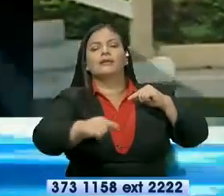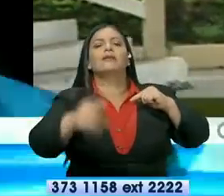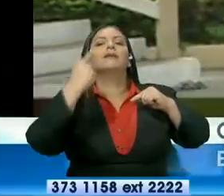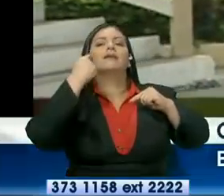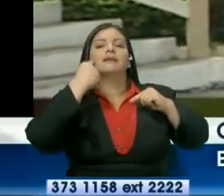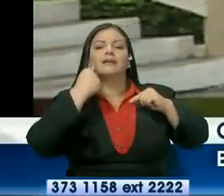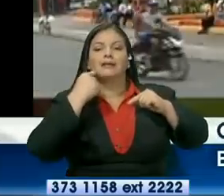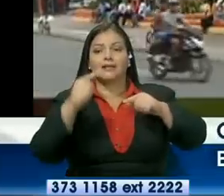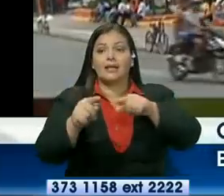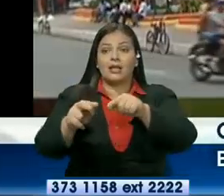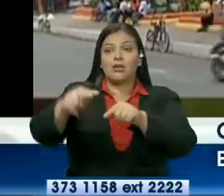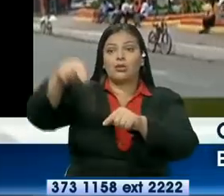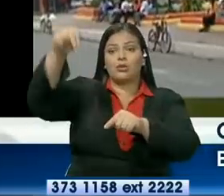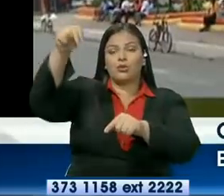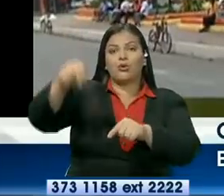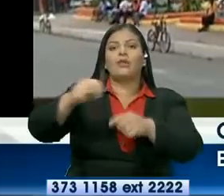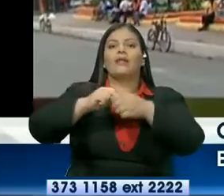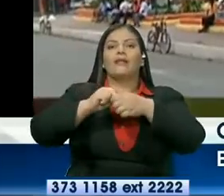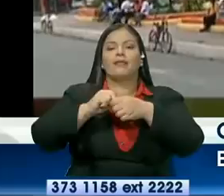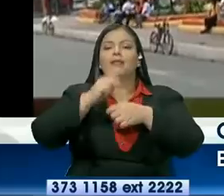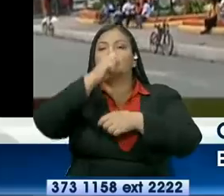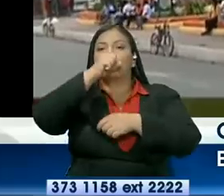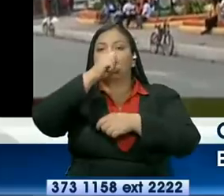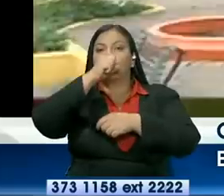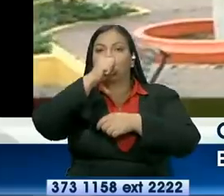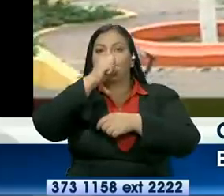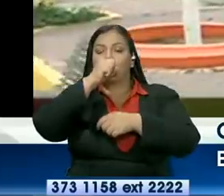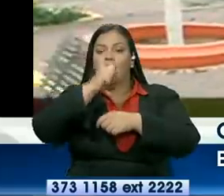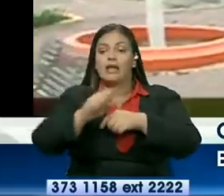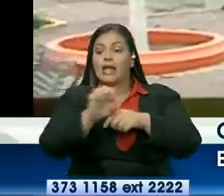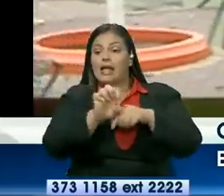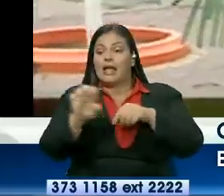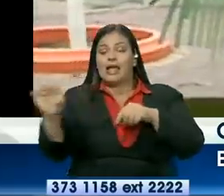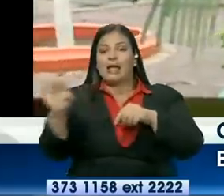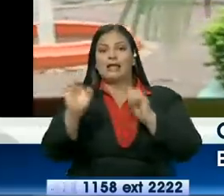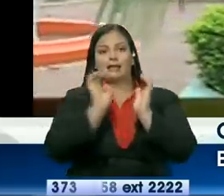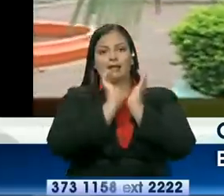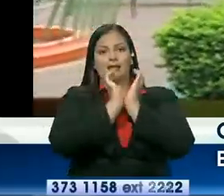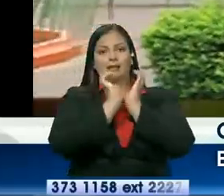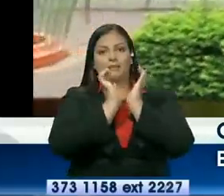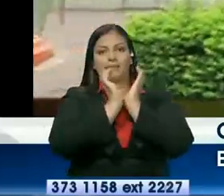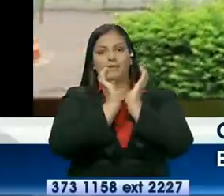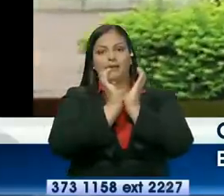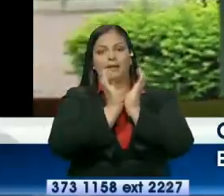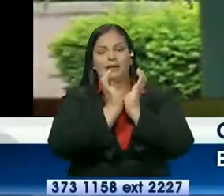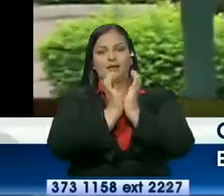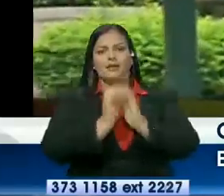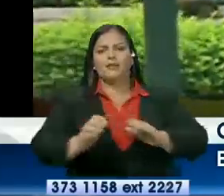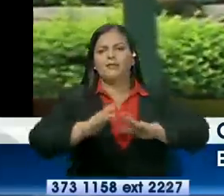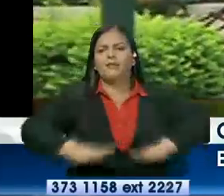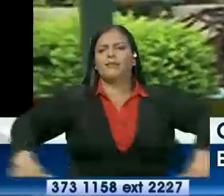cantón Naranjito y al este del cantón Milagro. Tiene una extensión aproximada de